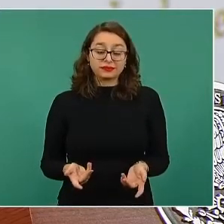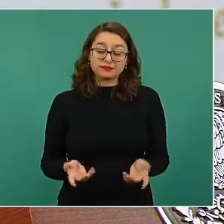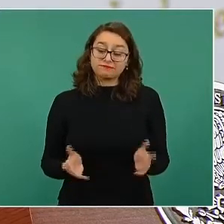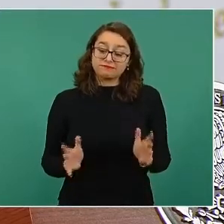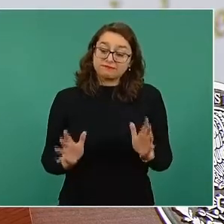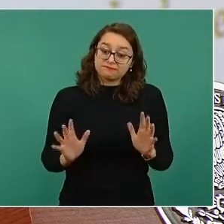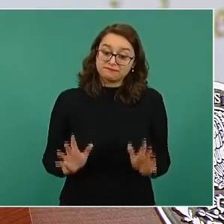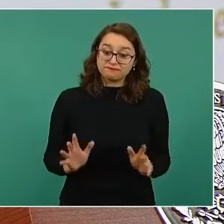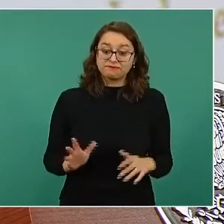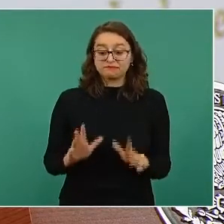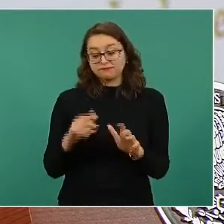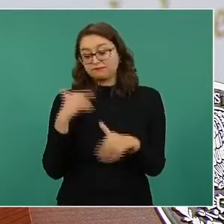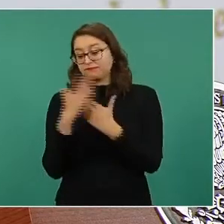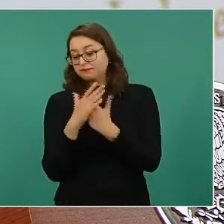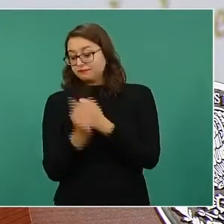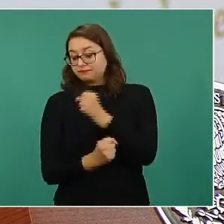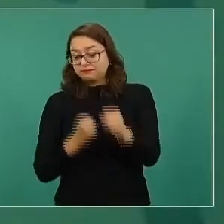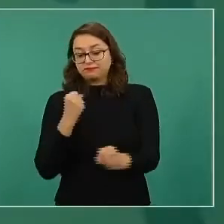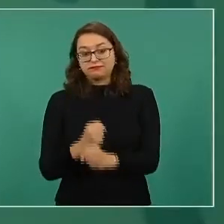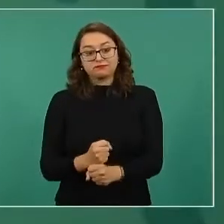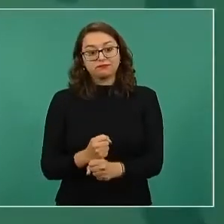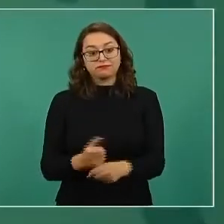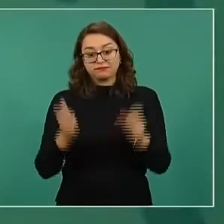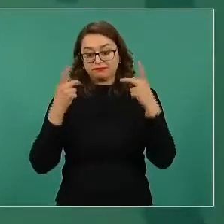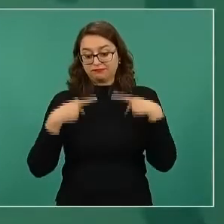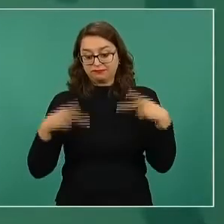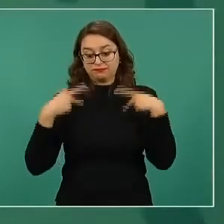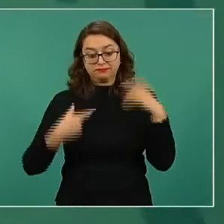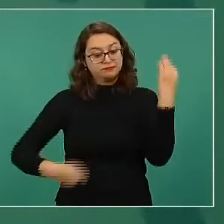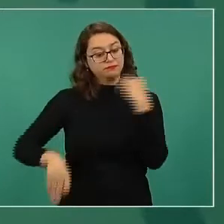Ojalá y todos participemos,